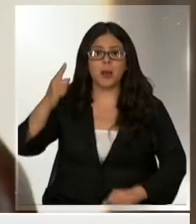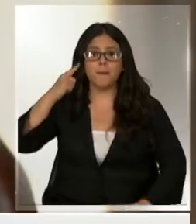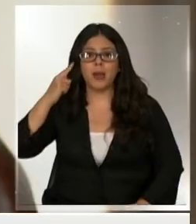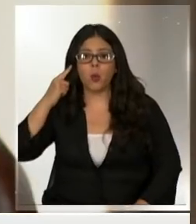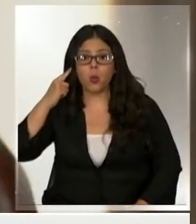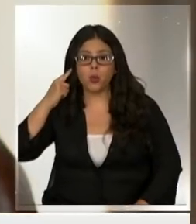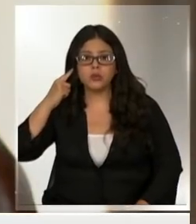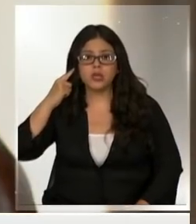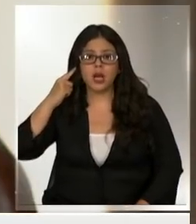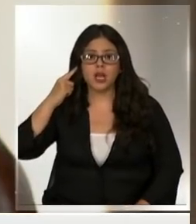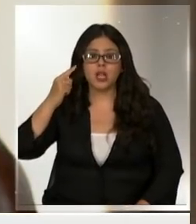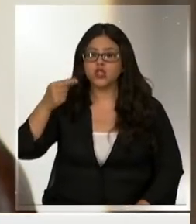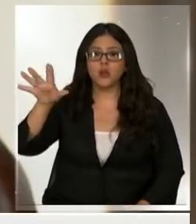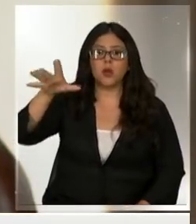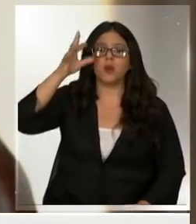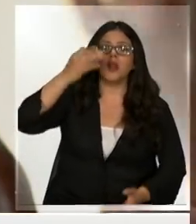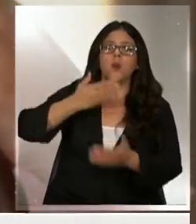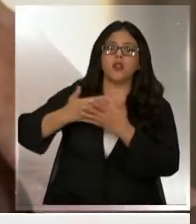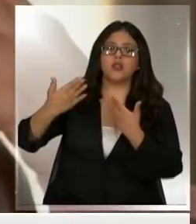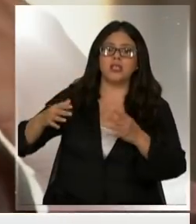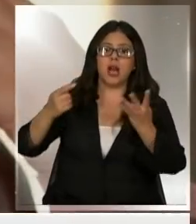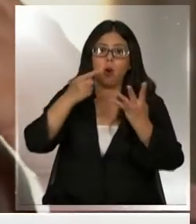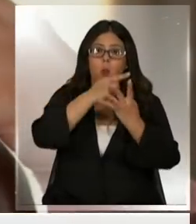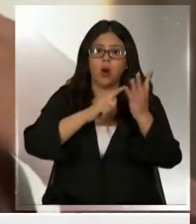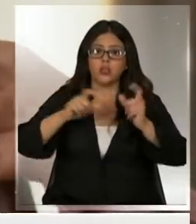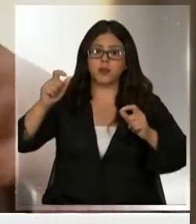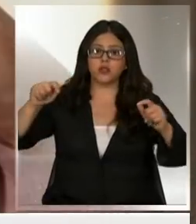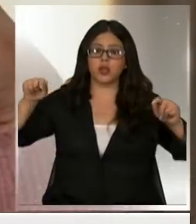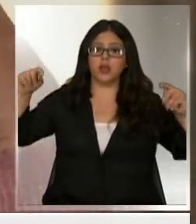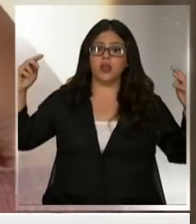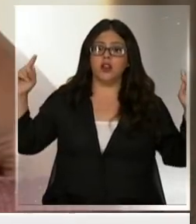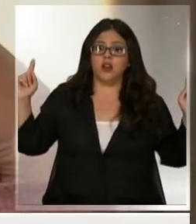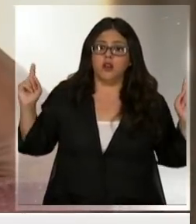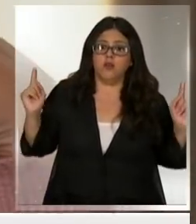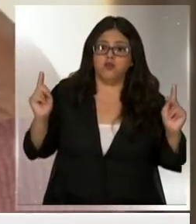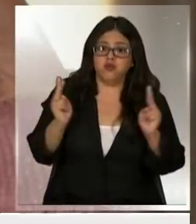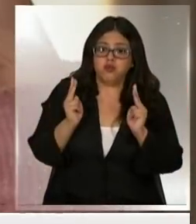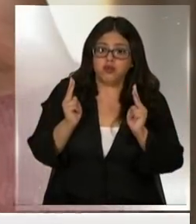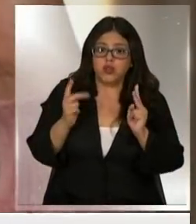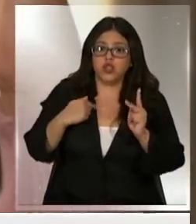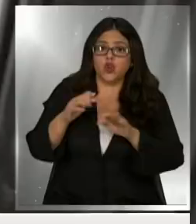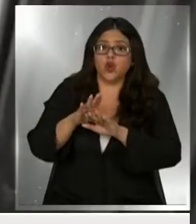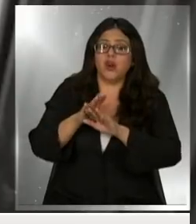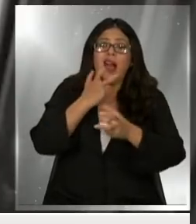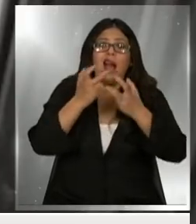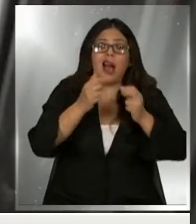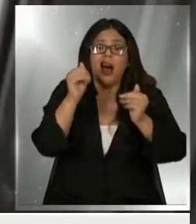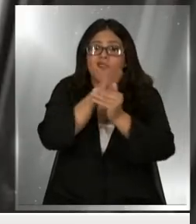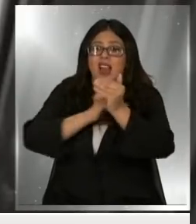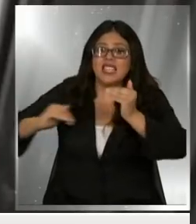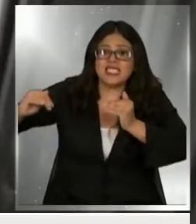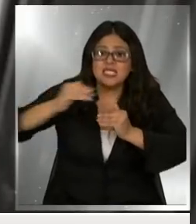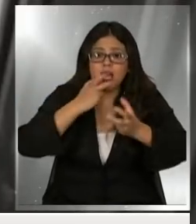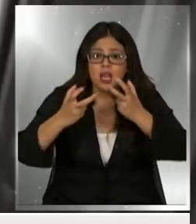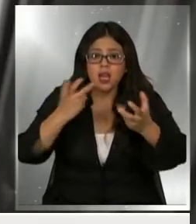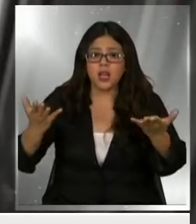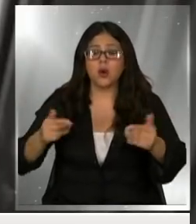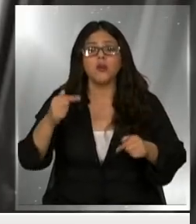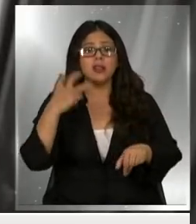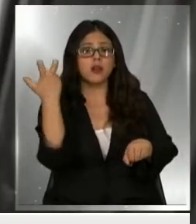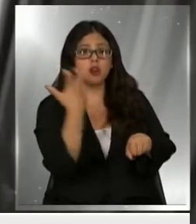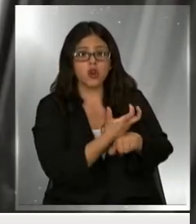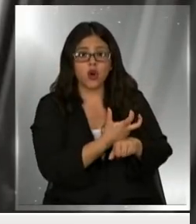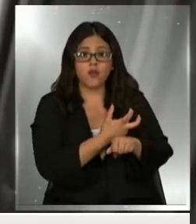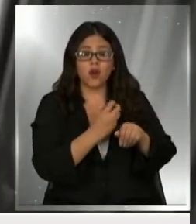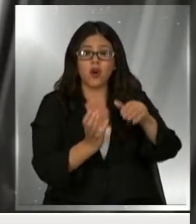y no me doy cuenta cuando ya teníamos a cuatro tipos encima. Y me acuerdo que yo lo único que alcancé a gritar fue vecinos. El robo no